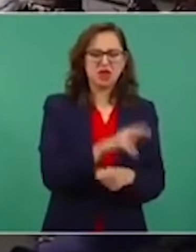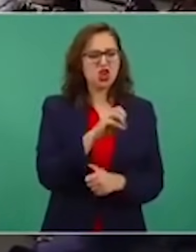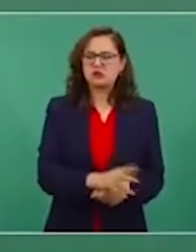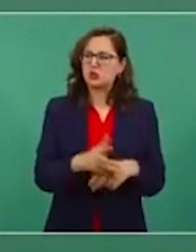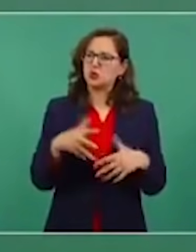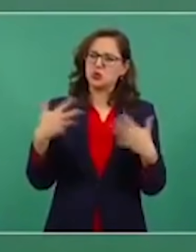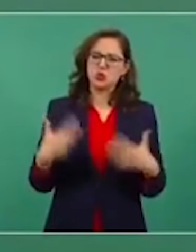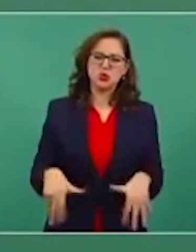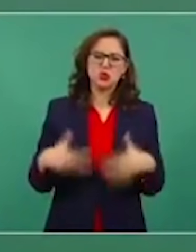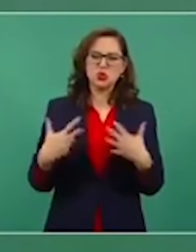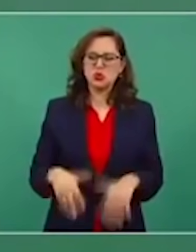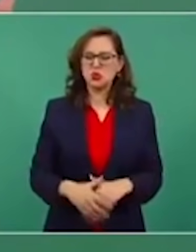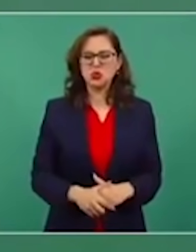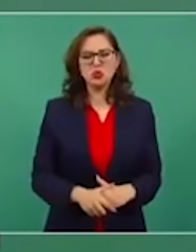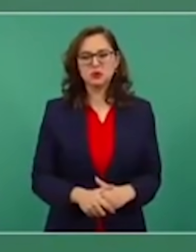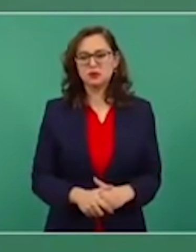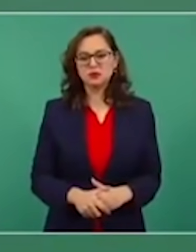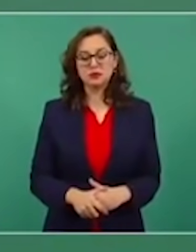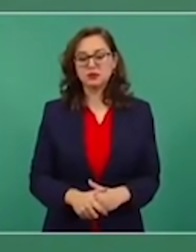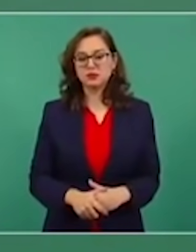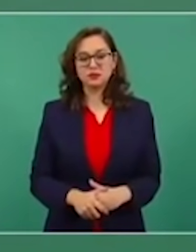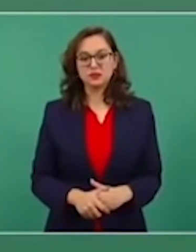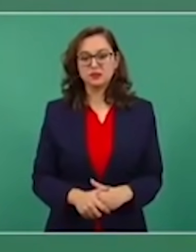neoliberales, perdió